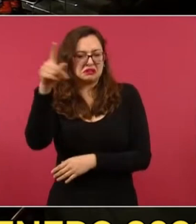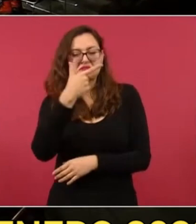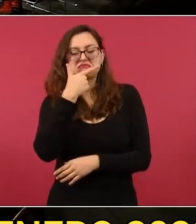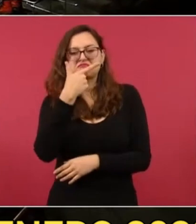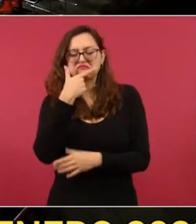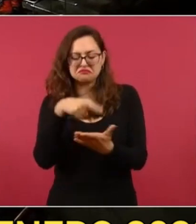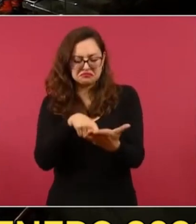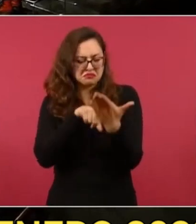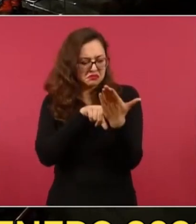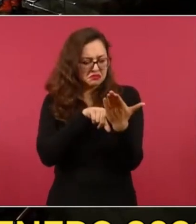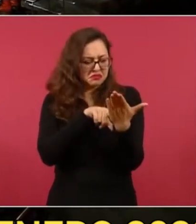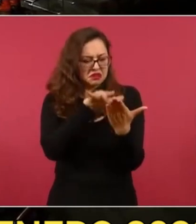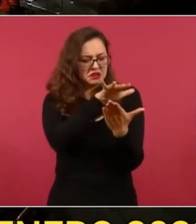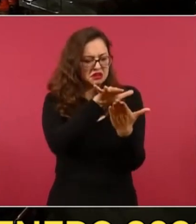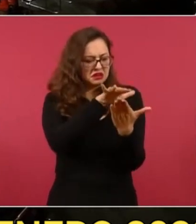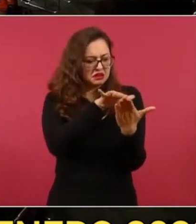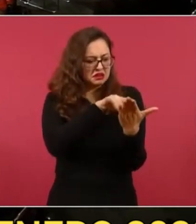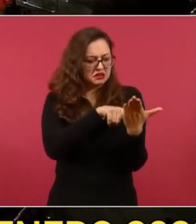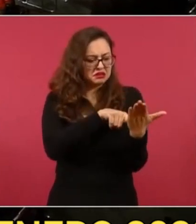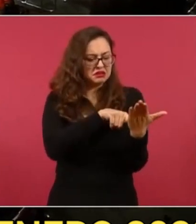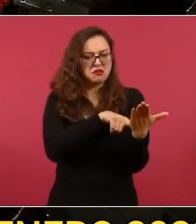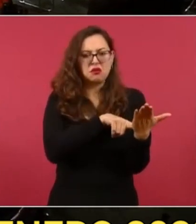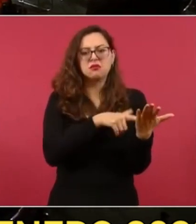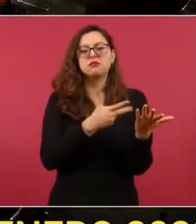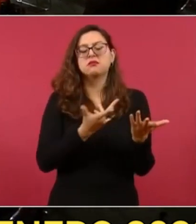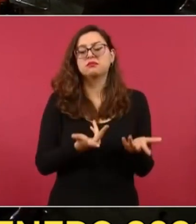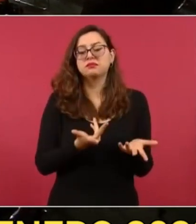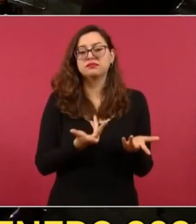compara, puso con algunas figuras